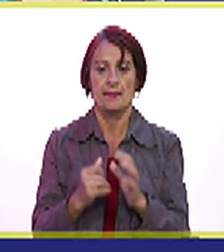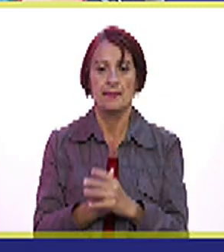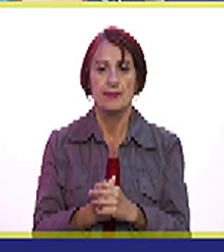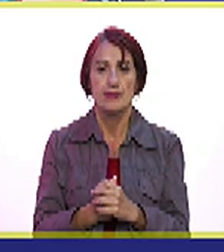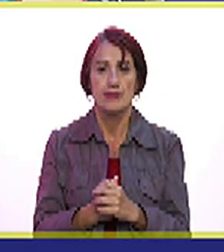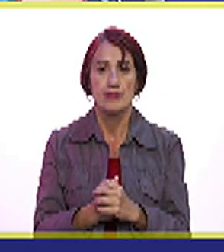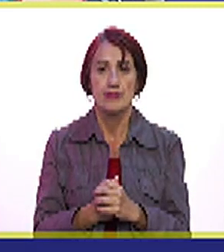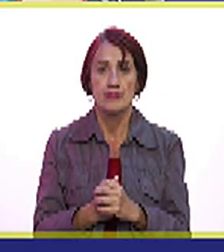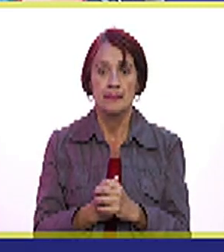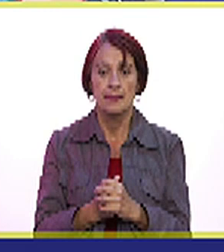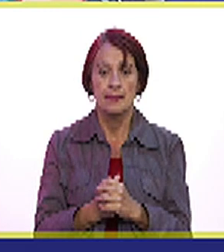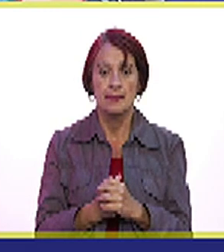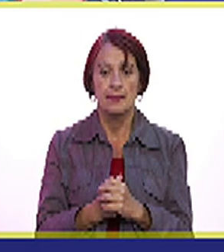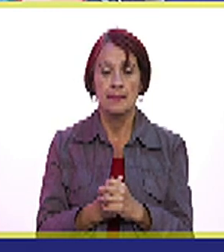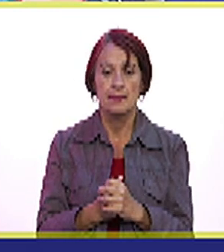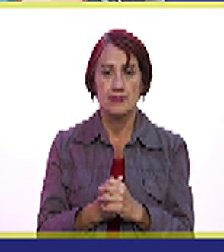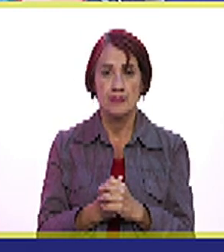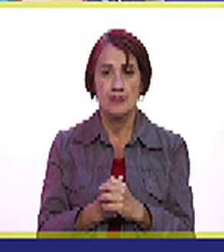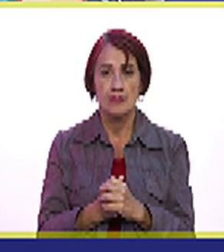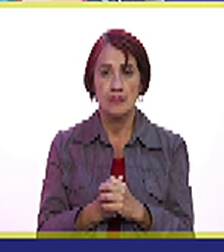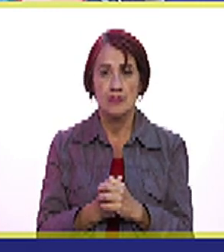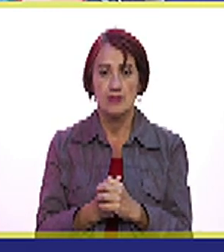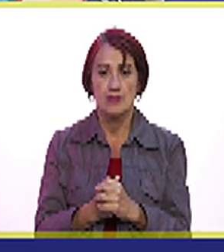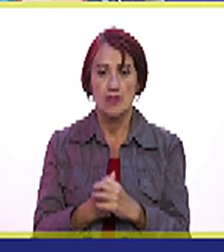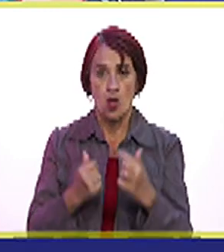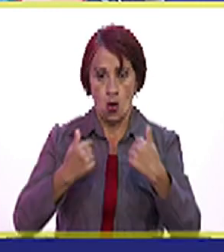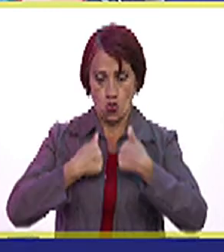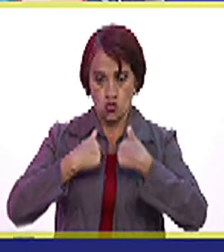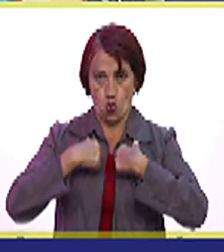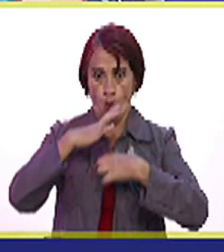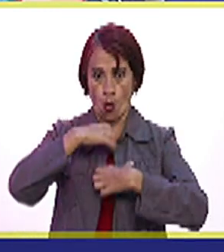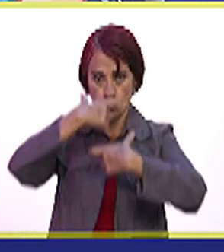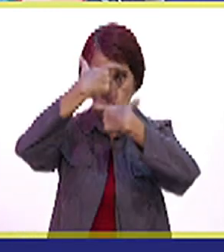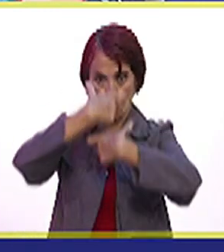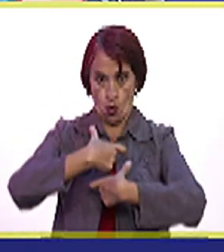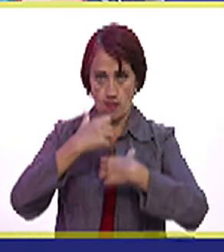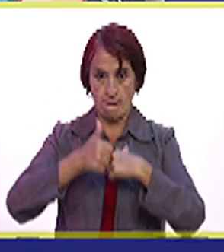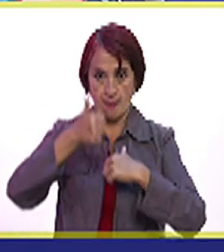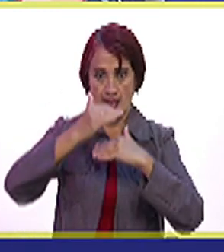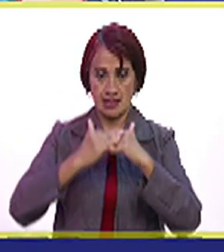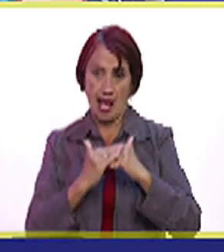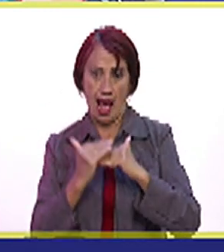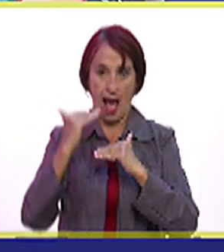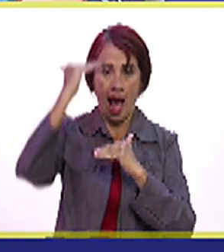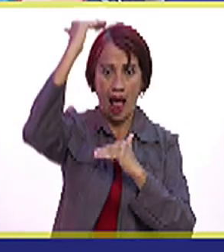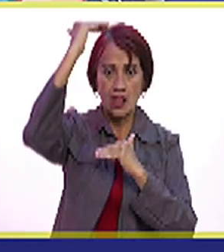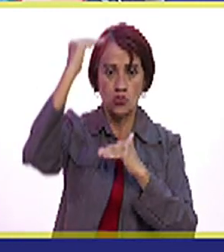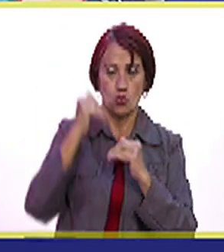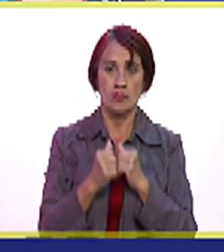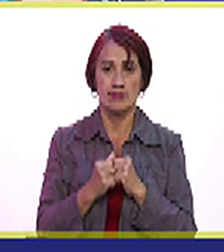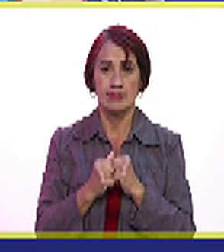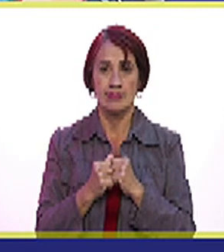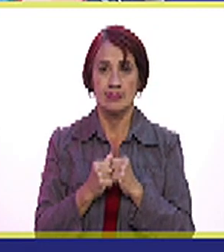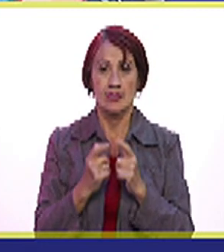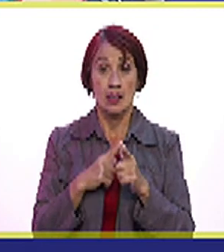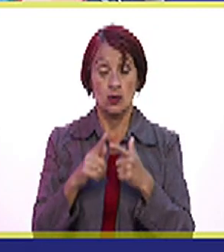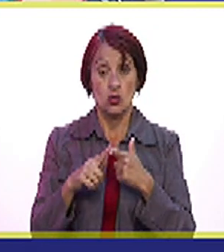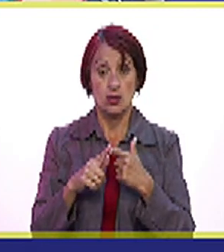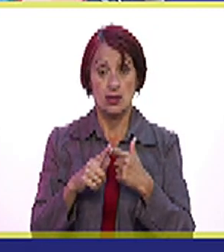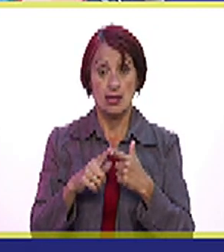Y tenemos I am the tallest. Yo soy el más alto. Fíjense que tal es alto y